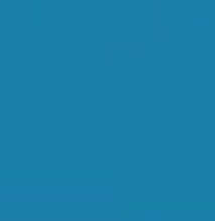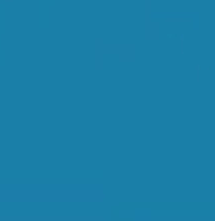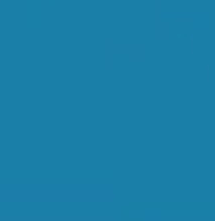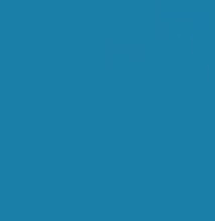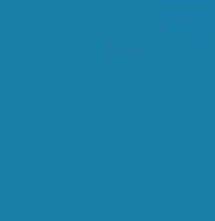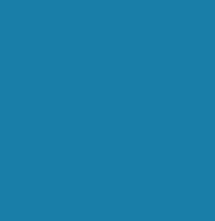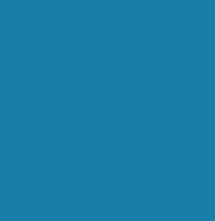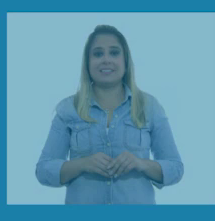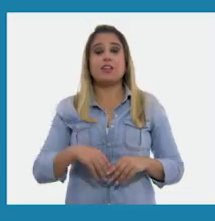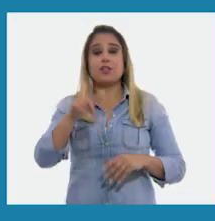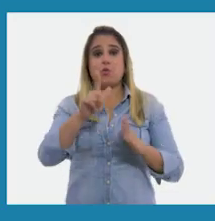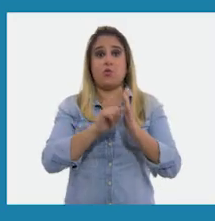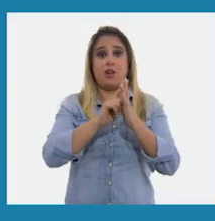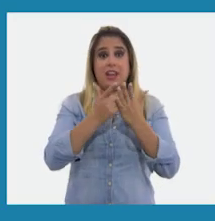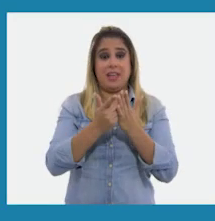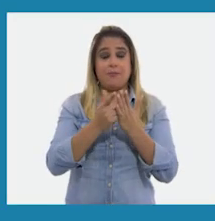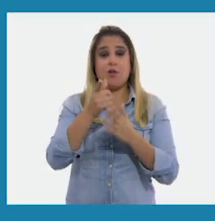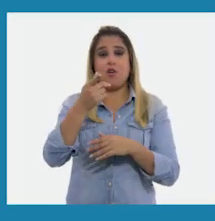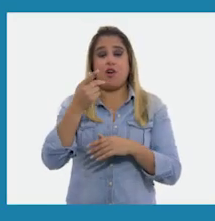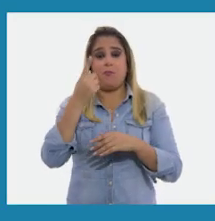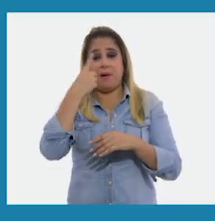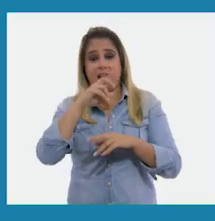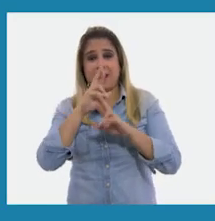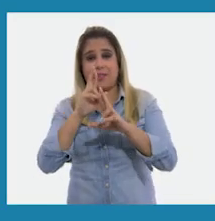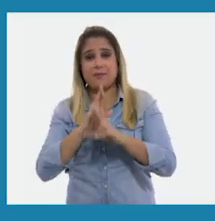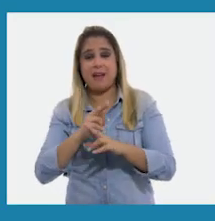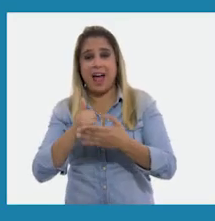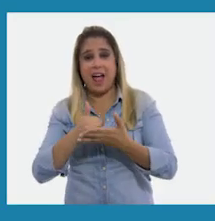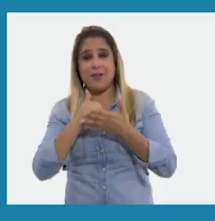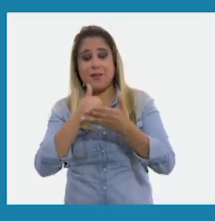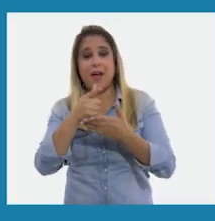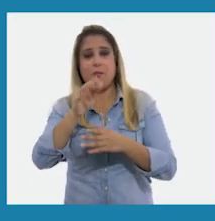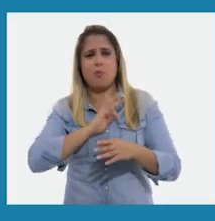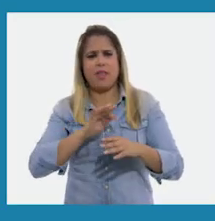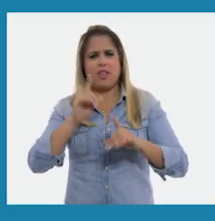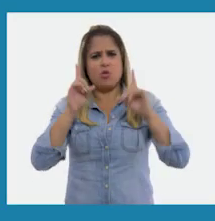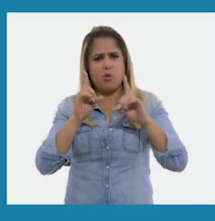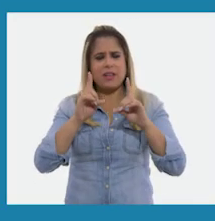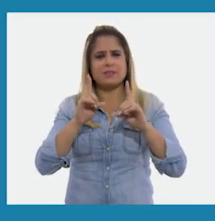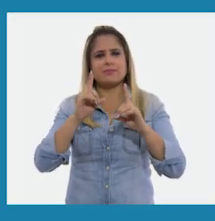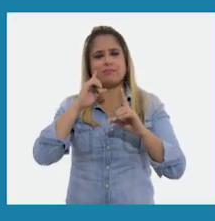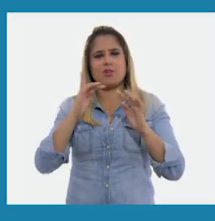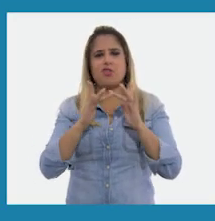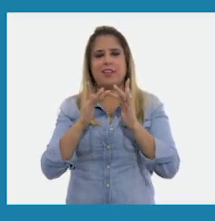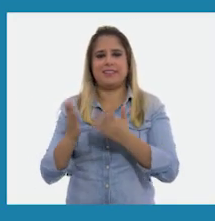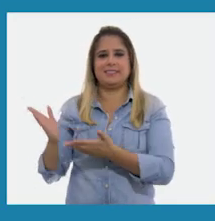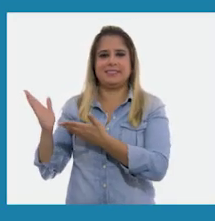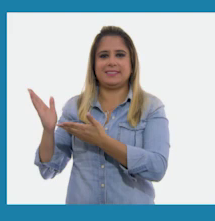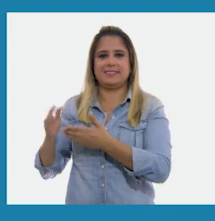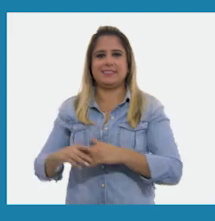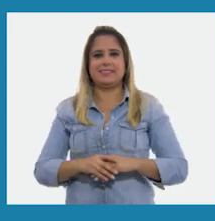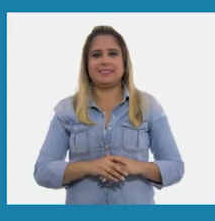Si no tienes el libro de texto o necesitas ayuda para responder las preguntas, contáctanos.